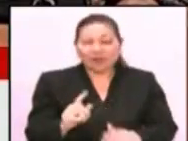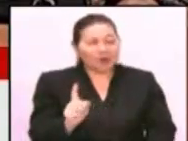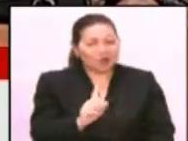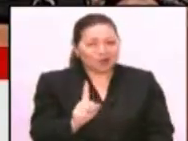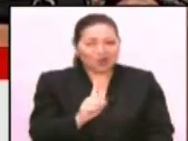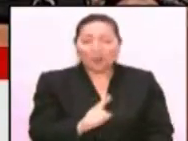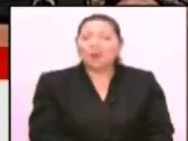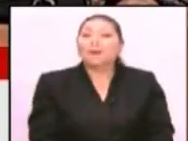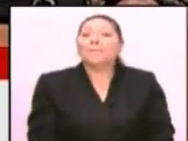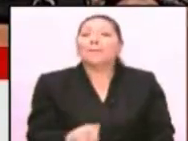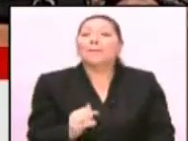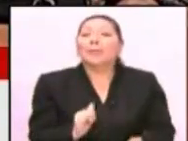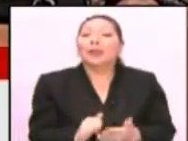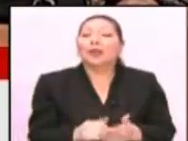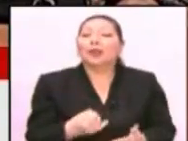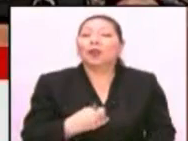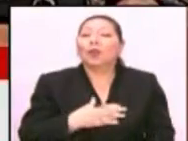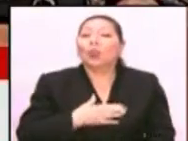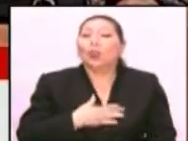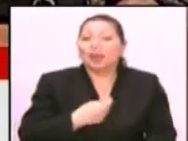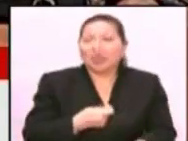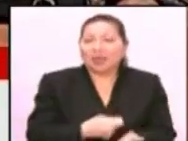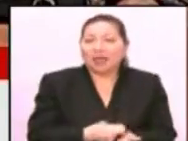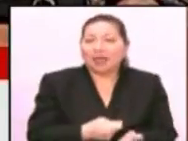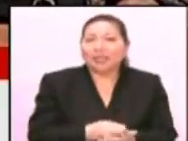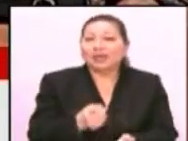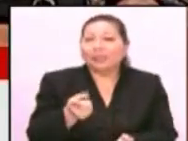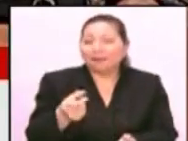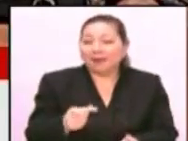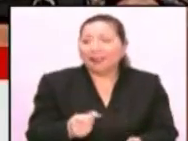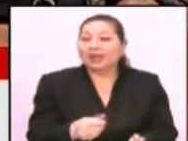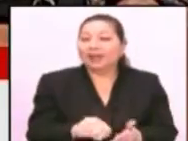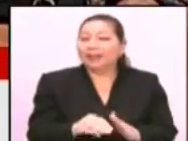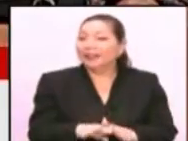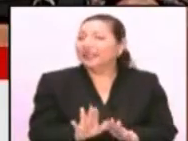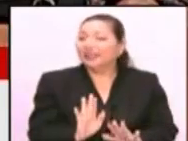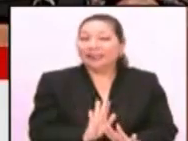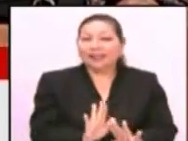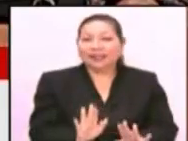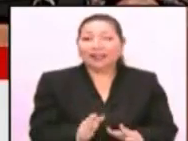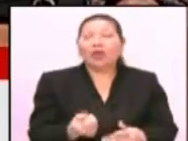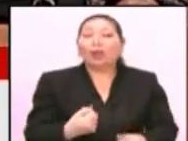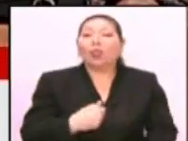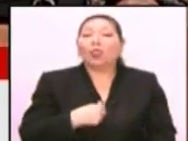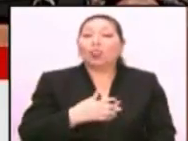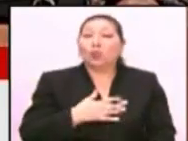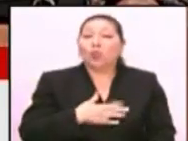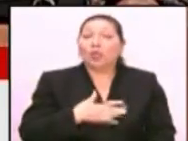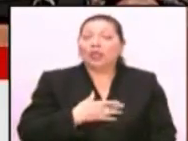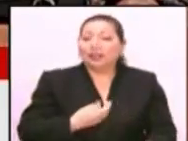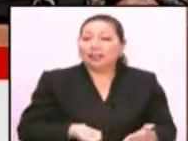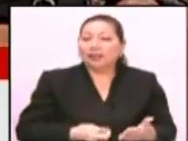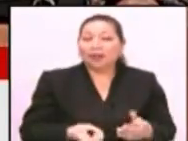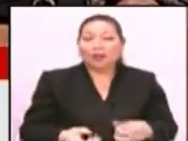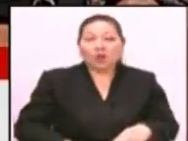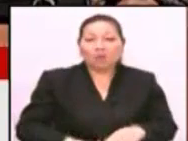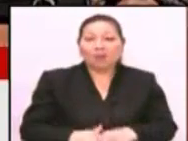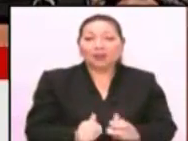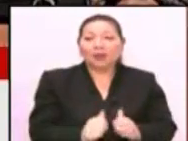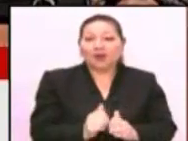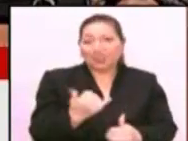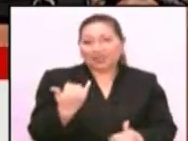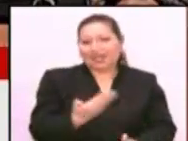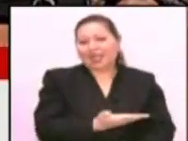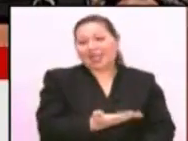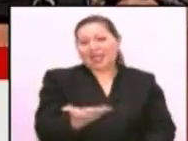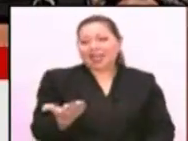no, sino para que el empresario pague a esas cuentas. Solo el que deposita es el empresario que está adscrito y que tiene un convenio con el INPE.